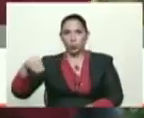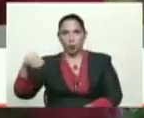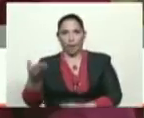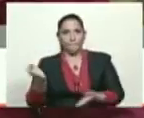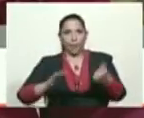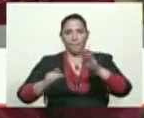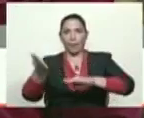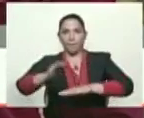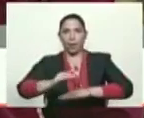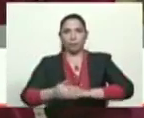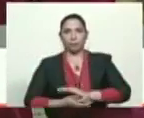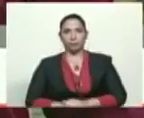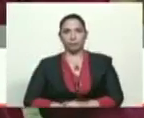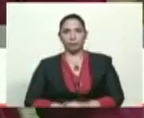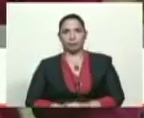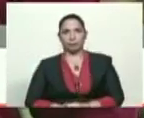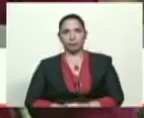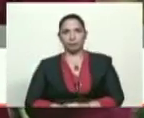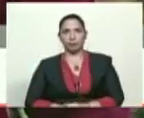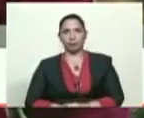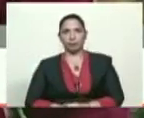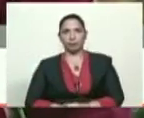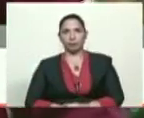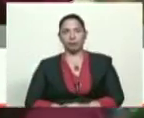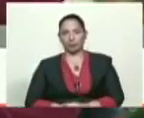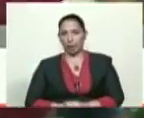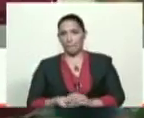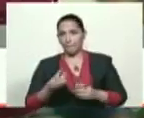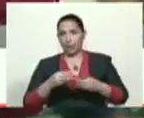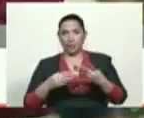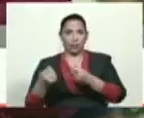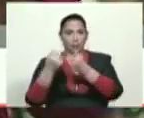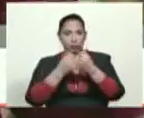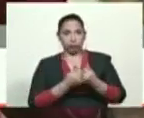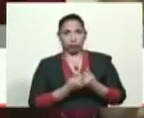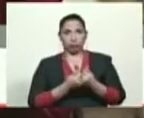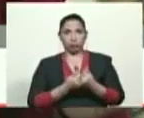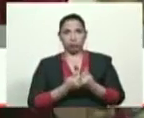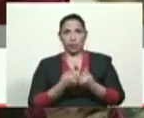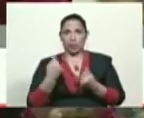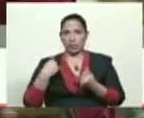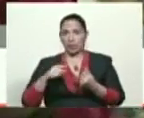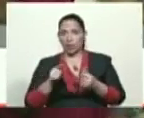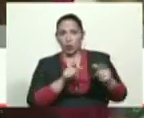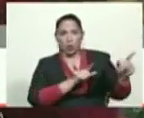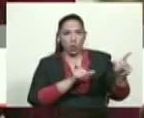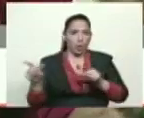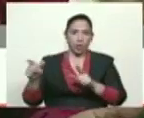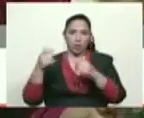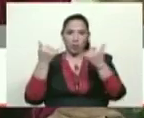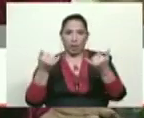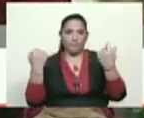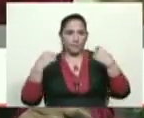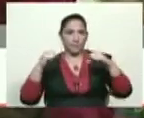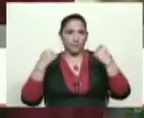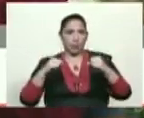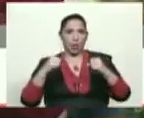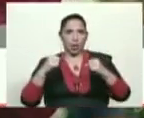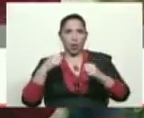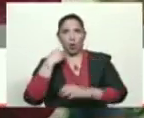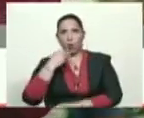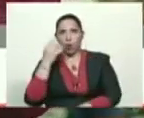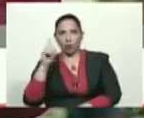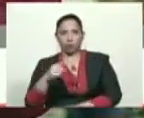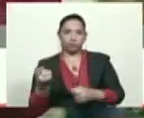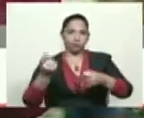creo que me falta presidente que es la materia prima porque tengo toda la estructura lista y preparada y tenemos jóvenes jefes que viven del conflicto